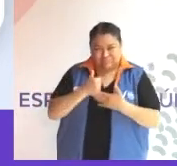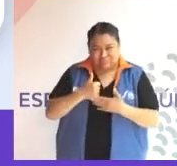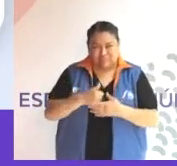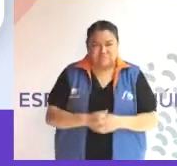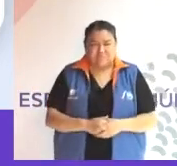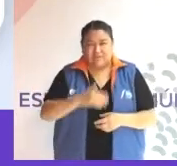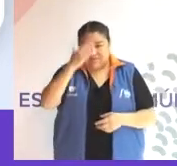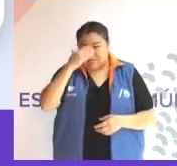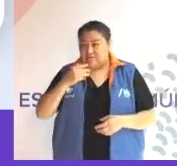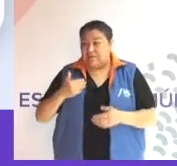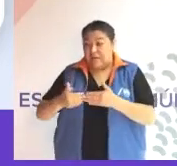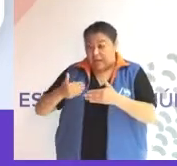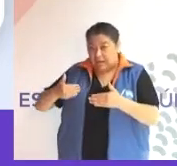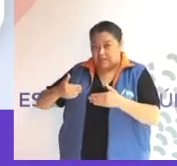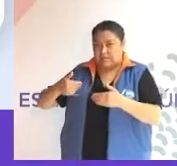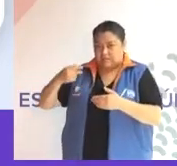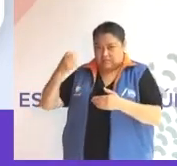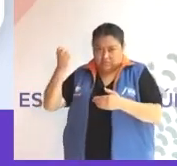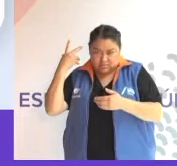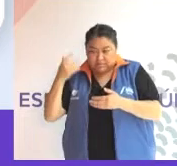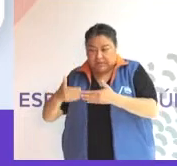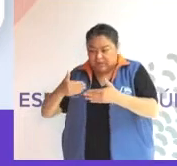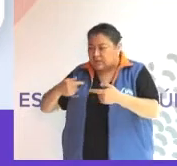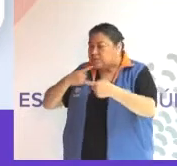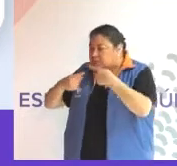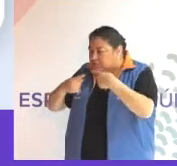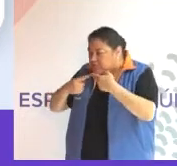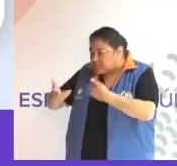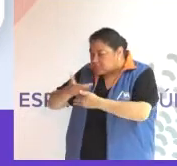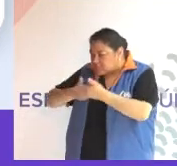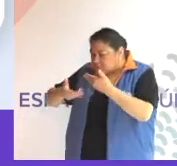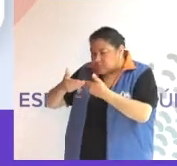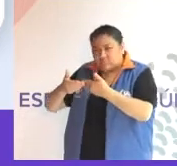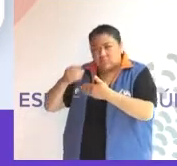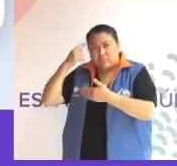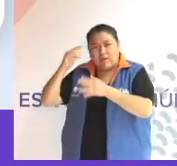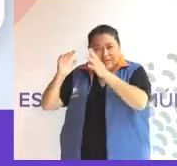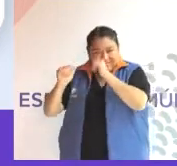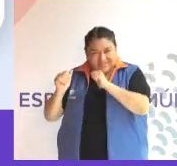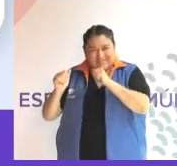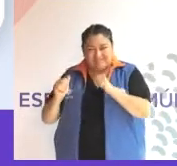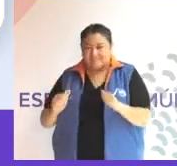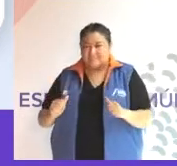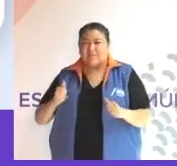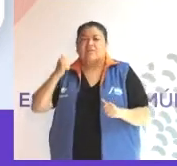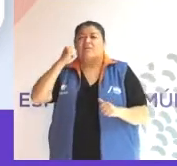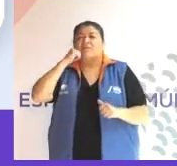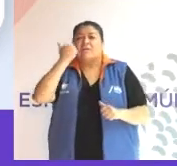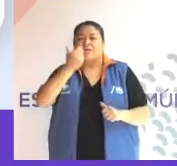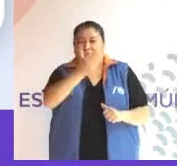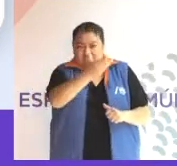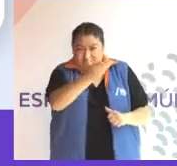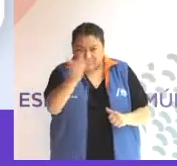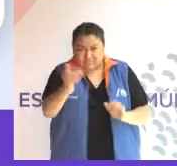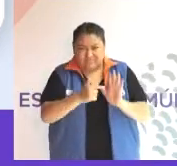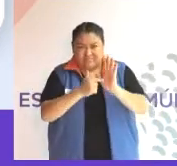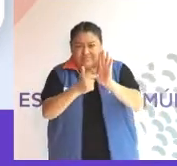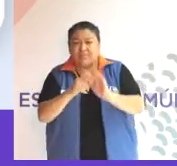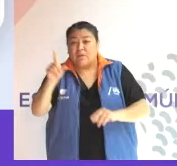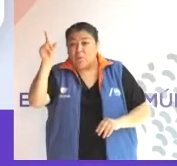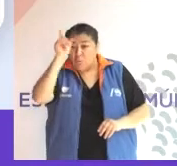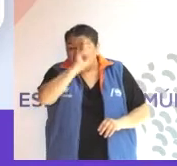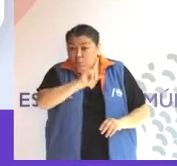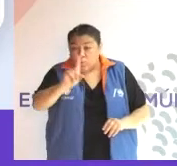los 4 antes de estar aquí con ustedes hoy es que queremos compartir con ustedes